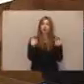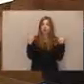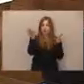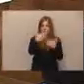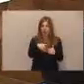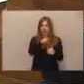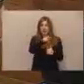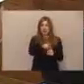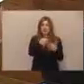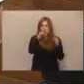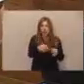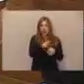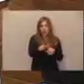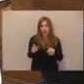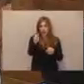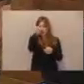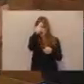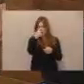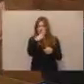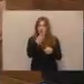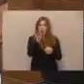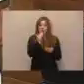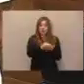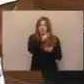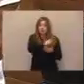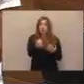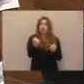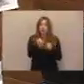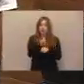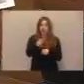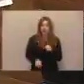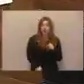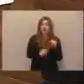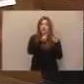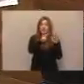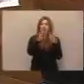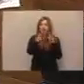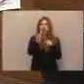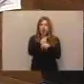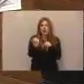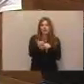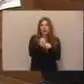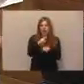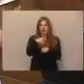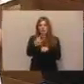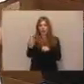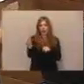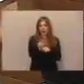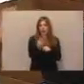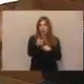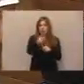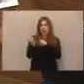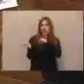de los pacientes, como dijimos, encadenando a algunos profesionales xornales de hasta 78 horas. Se renuncia, por supuesto,